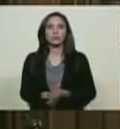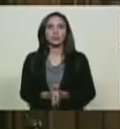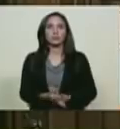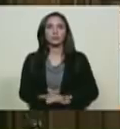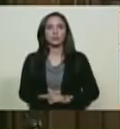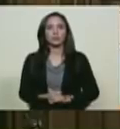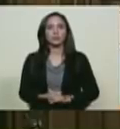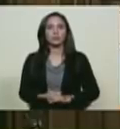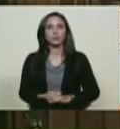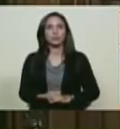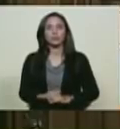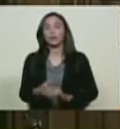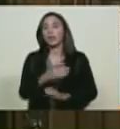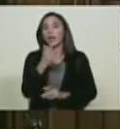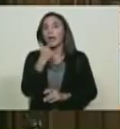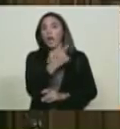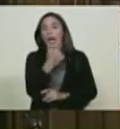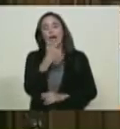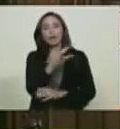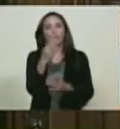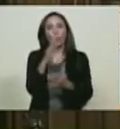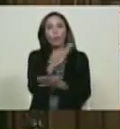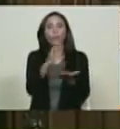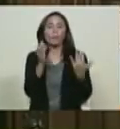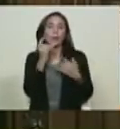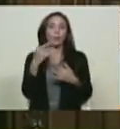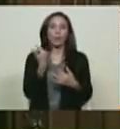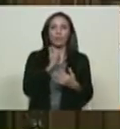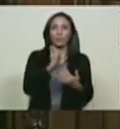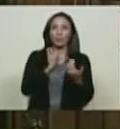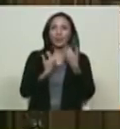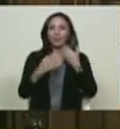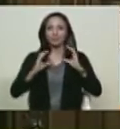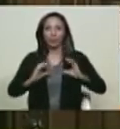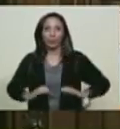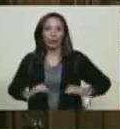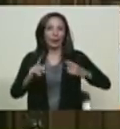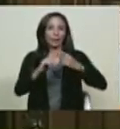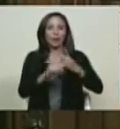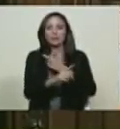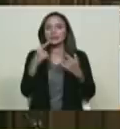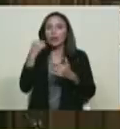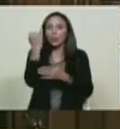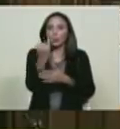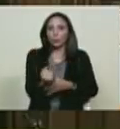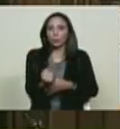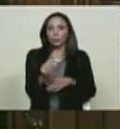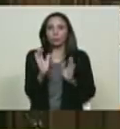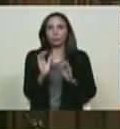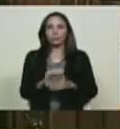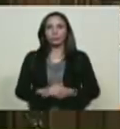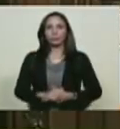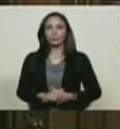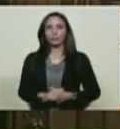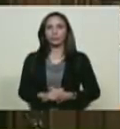Ella sale porque simula una enfermedad y se pone flaquita.